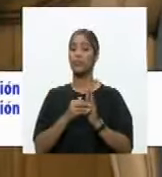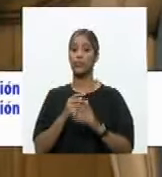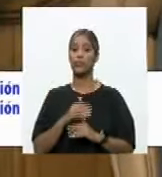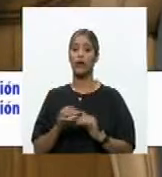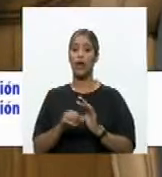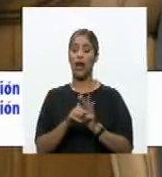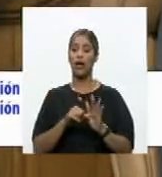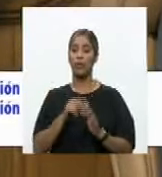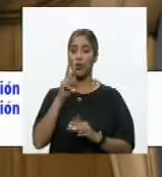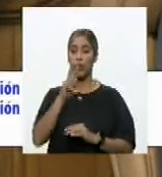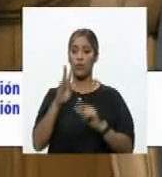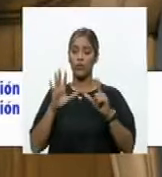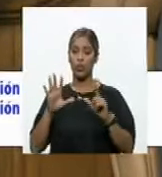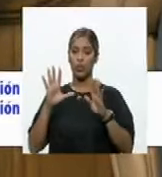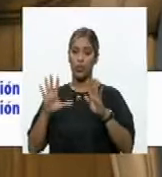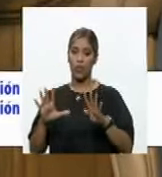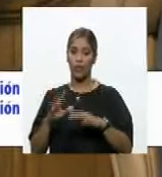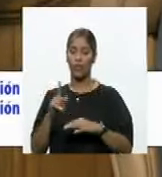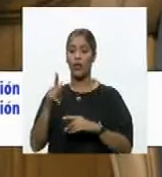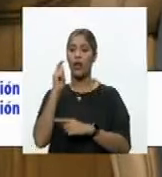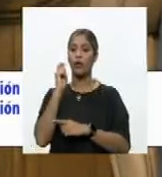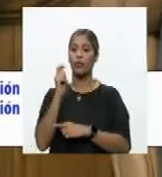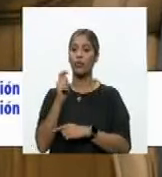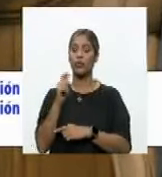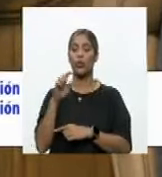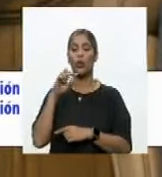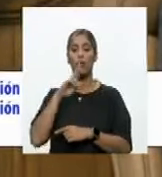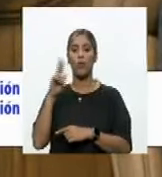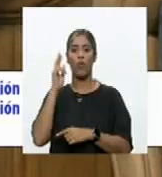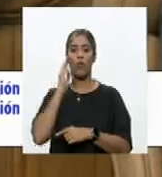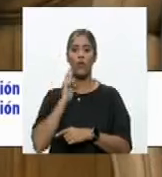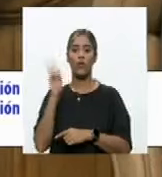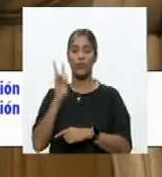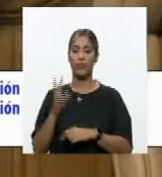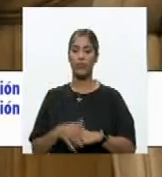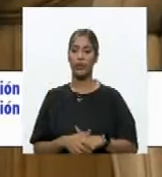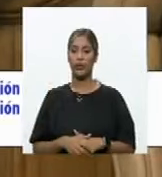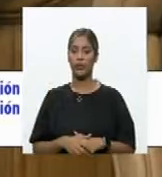artículo 279 de la Constitución de la República Bolivariana de